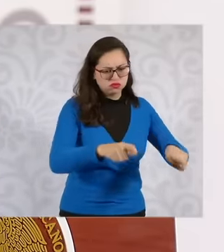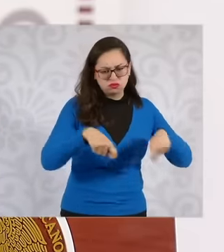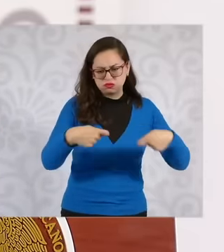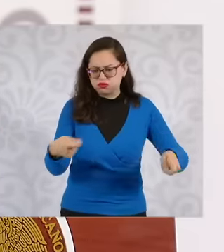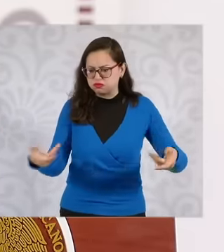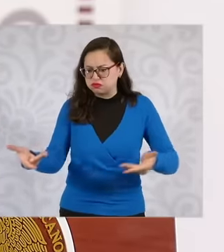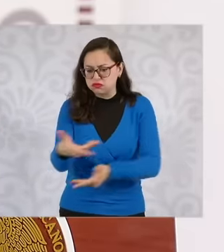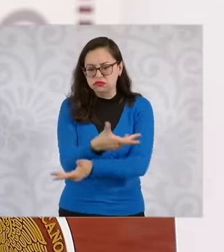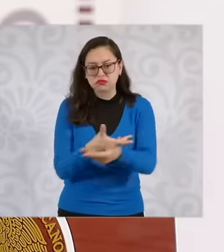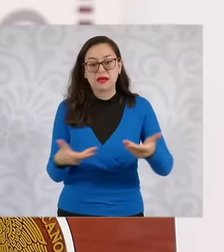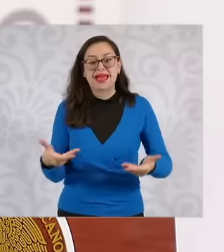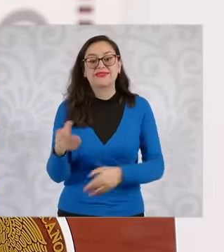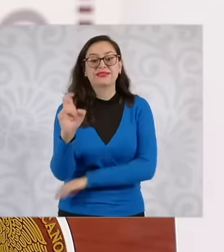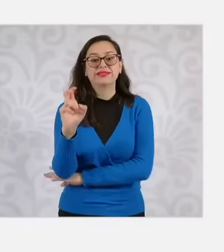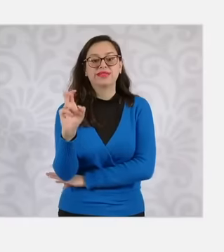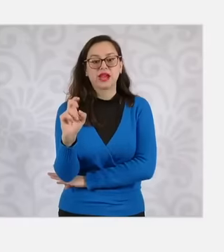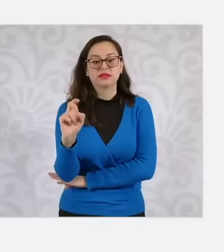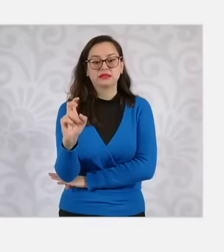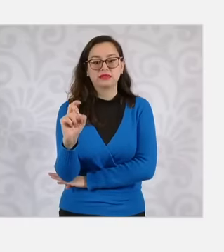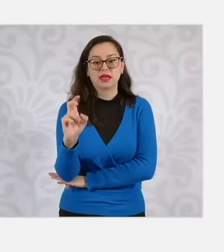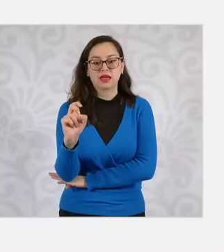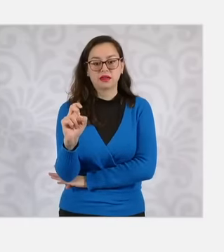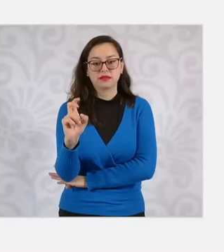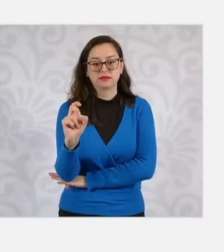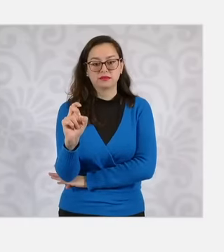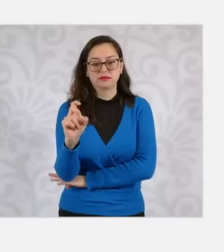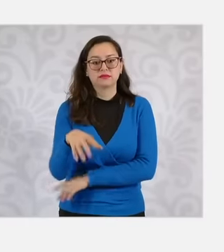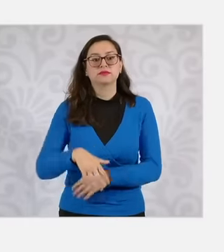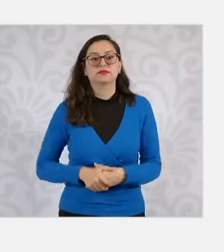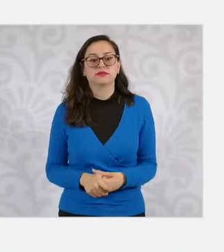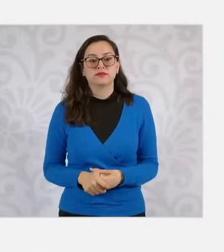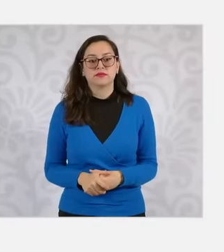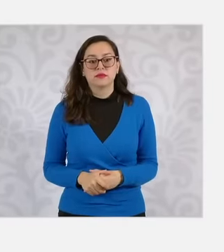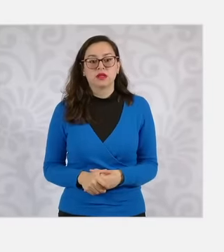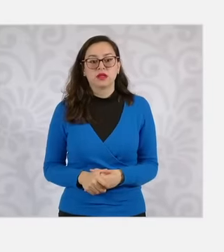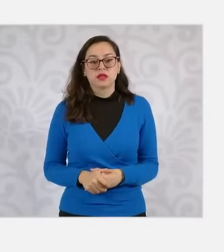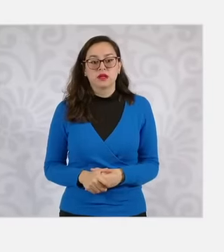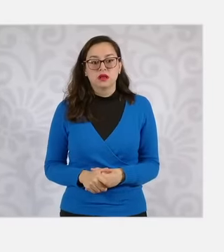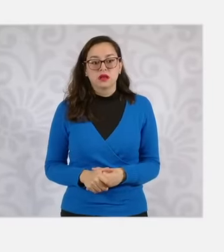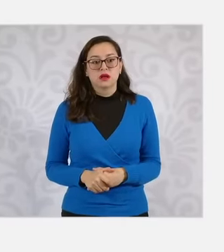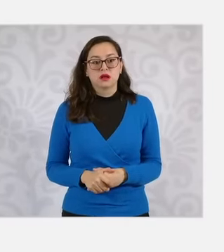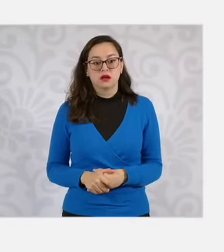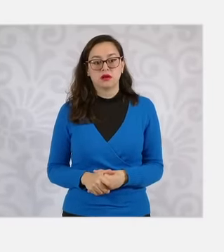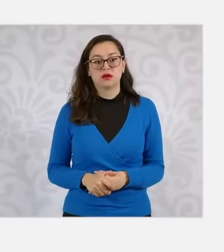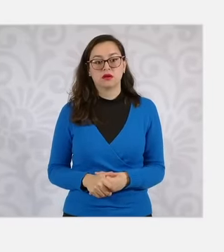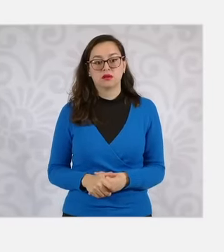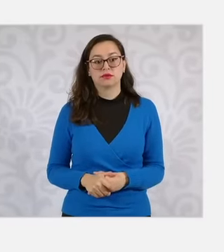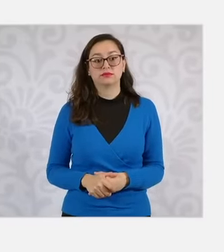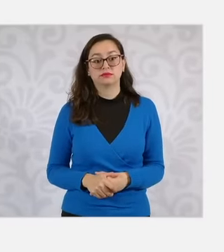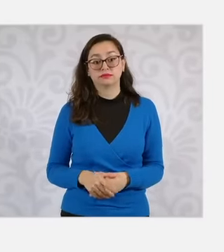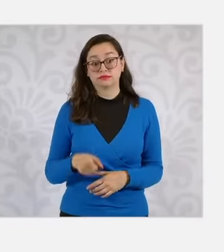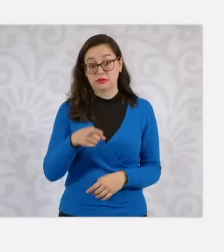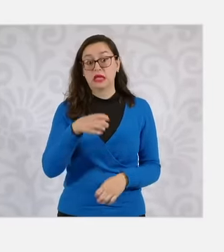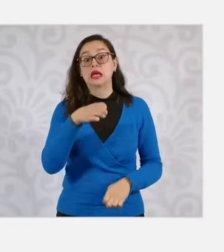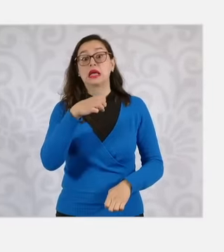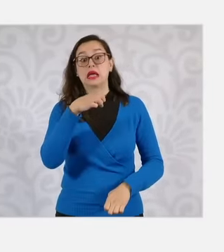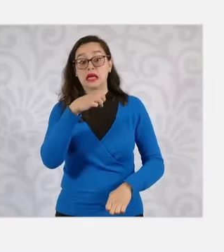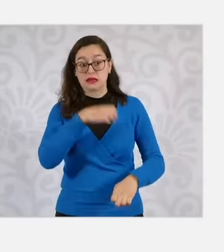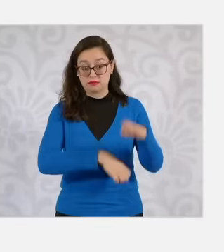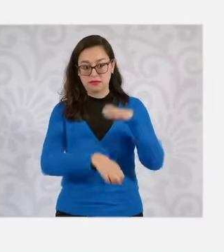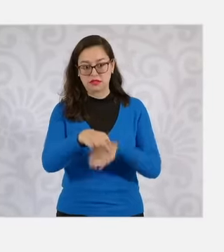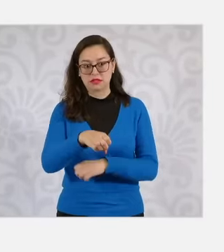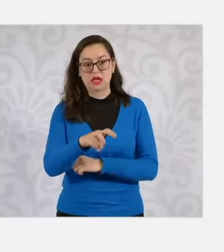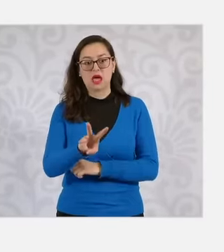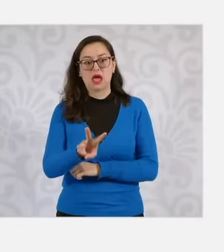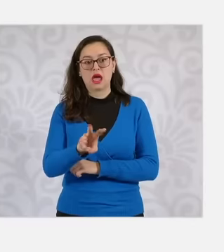García Luna, a través del tejido empresarial del Grupo Weinberg, encabezado por Mauricio Samuel Weinberg López